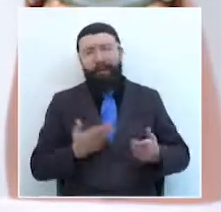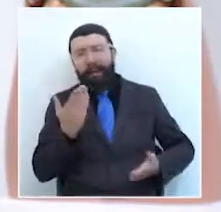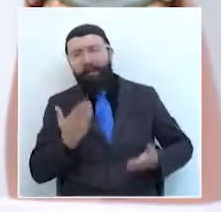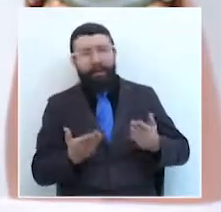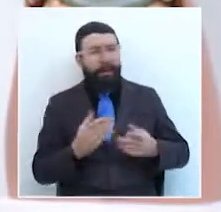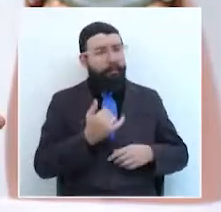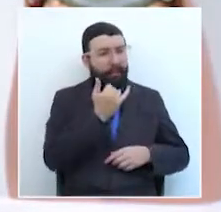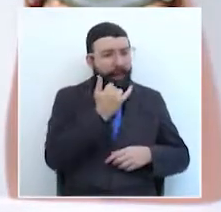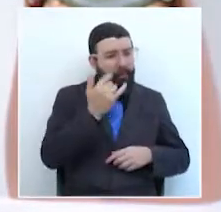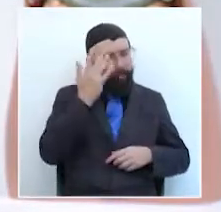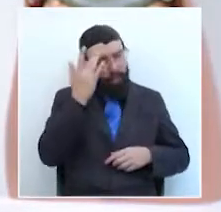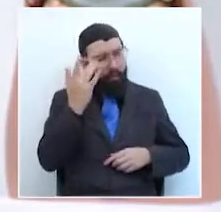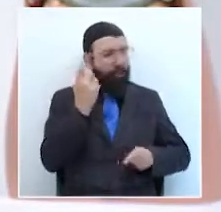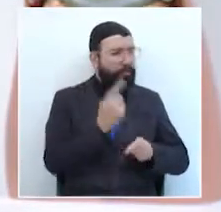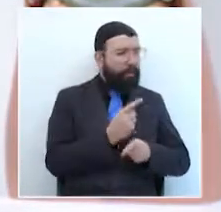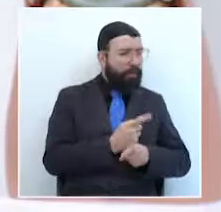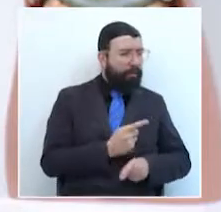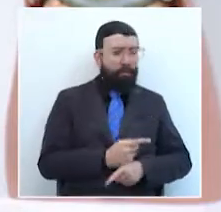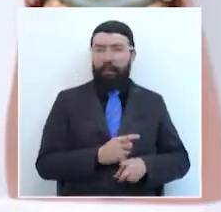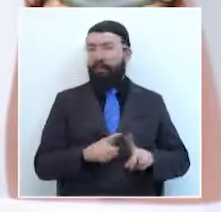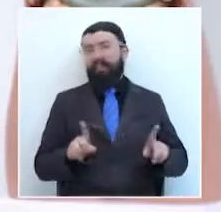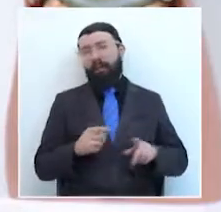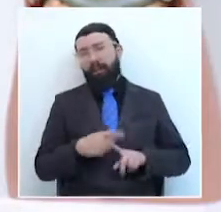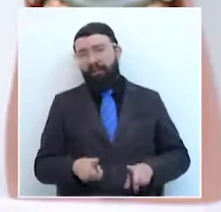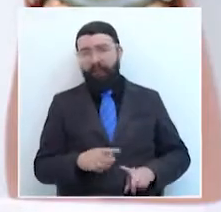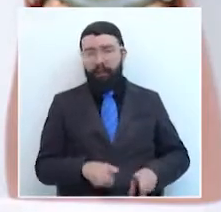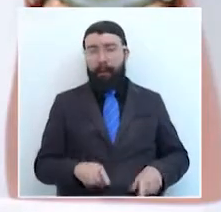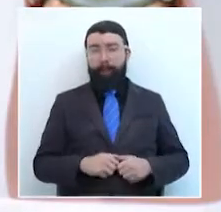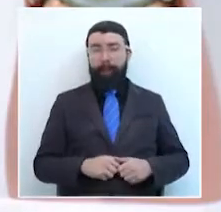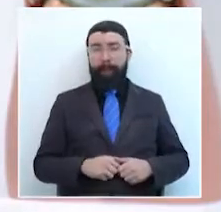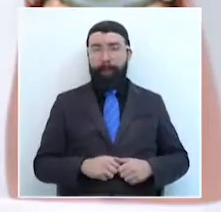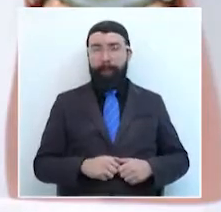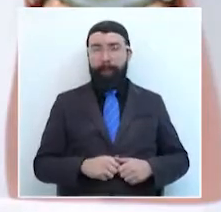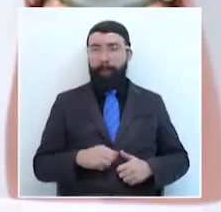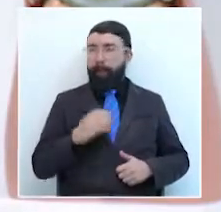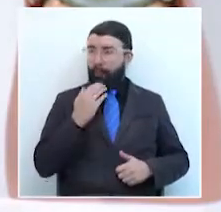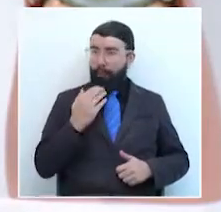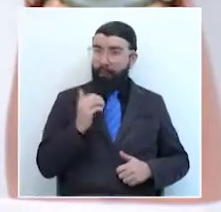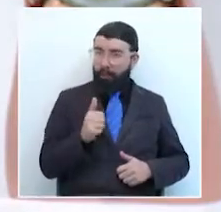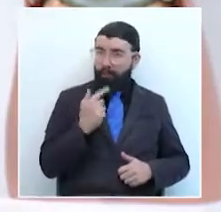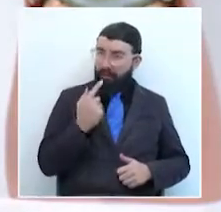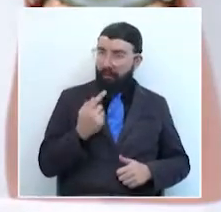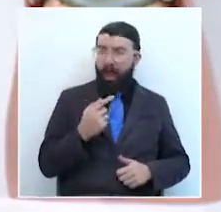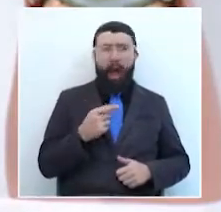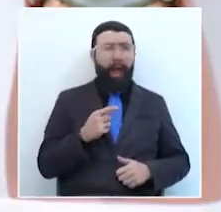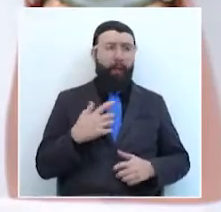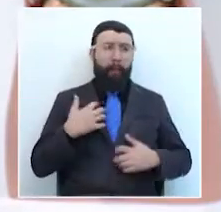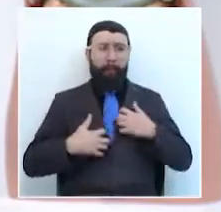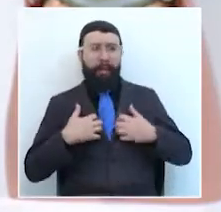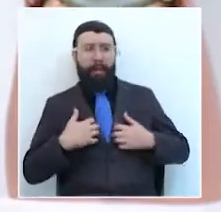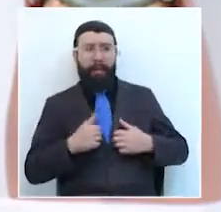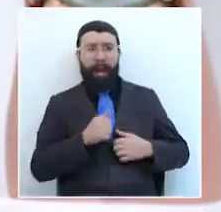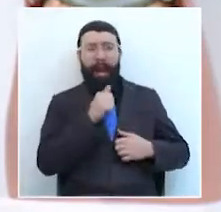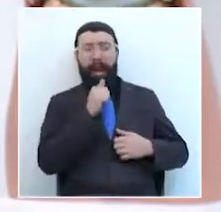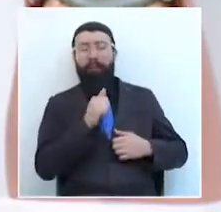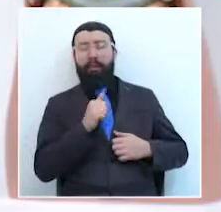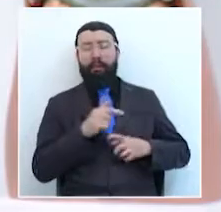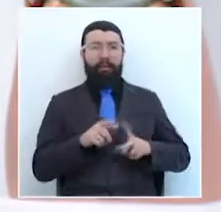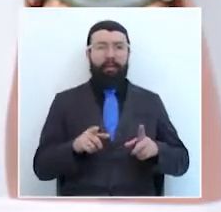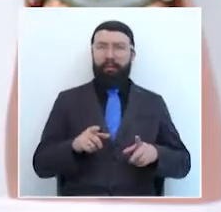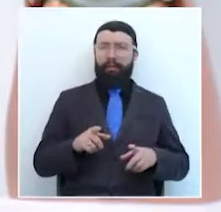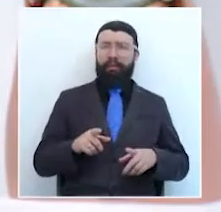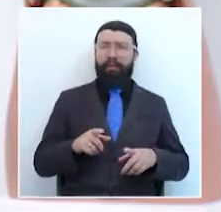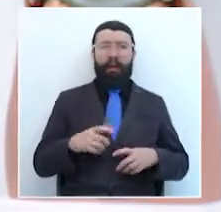porque son muy diferentes pues como mencionabas ahorita muchas personas le tienen fobia al agua pero es diferente porque uno le tiene fobia a